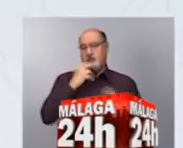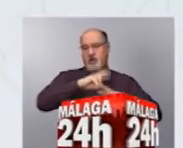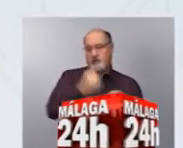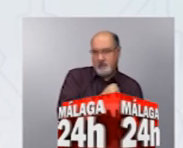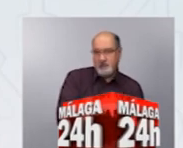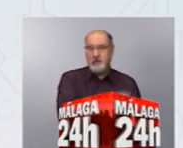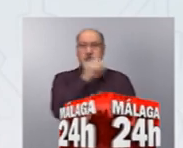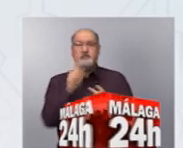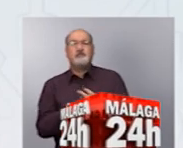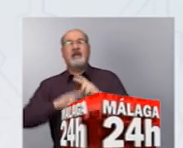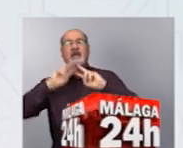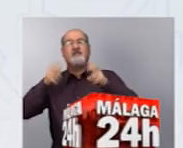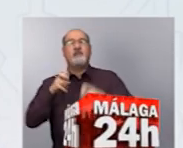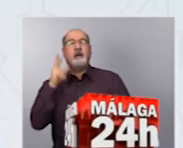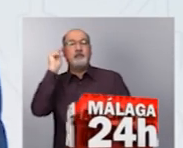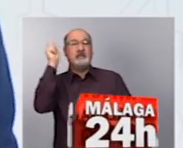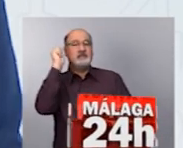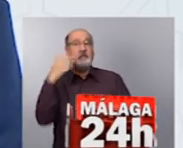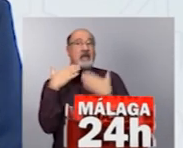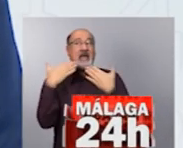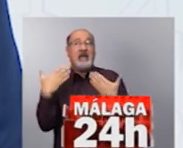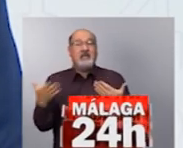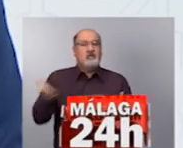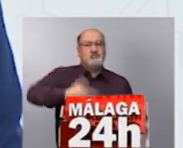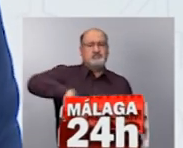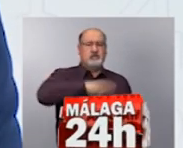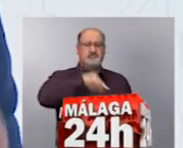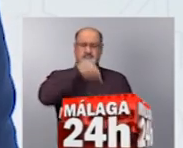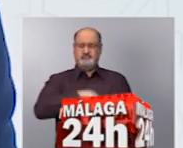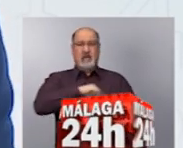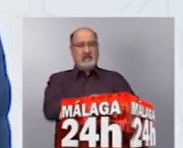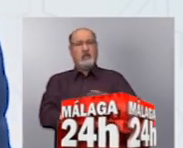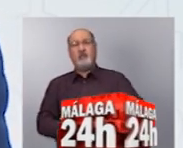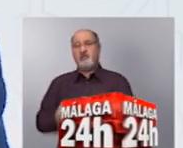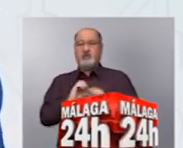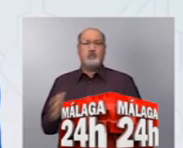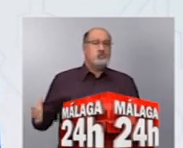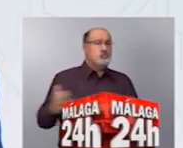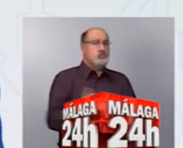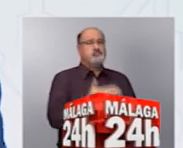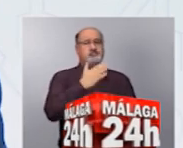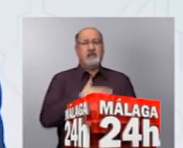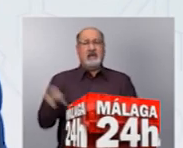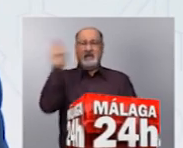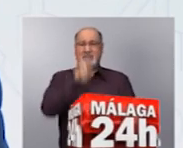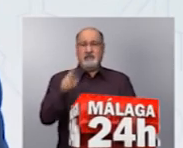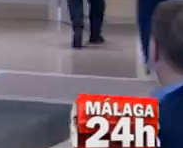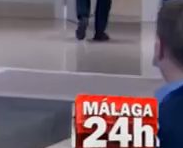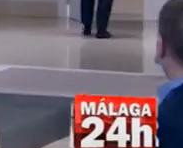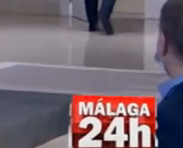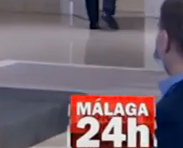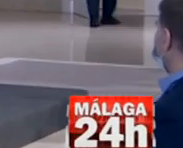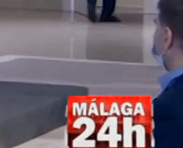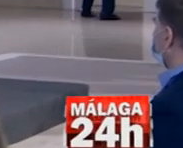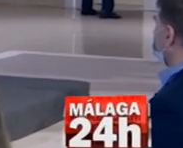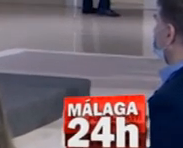las pensiones, gracias al sentido de Estado, y quiero volver a repetirlo, gracias al sentido de Estado de los agentes sociales. En